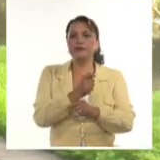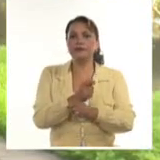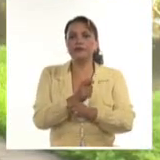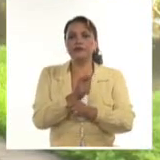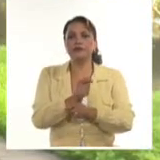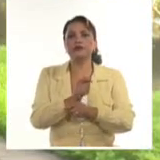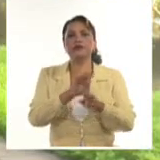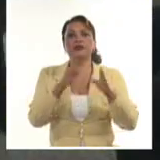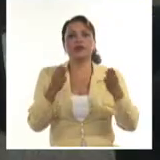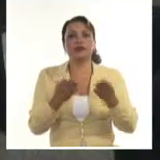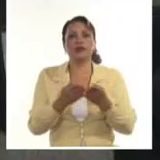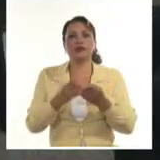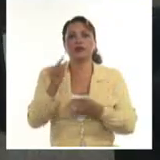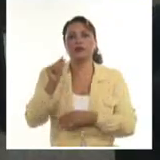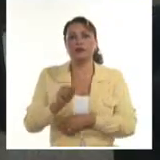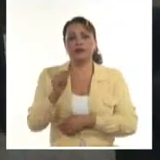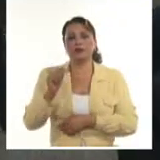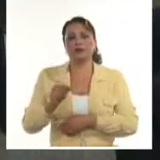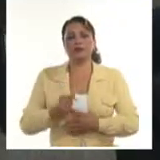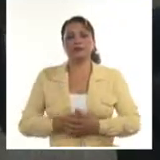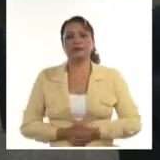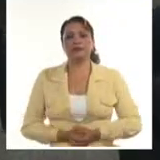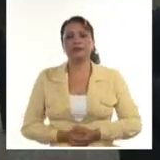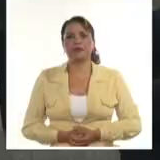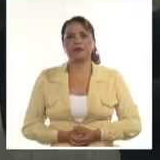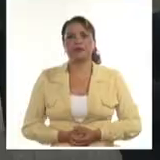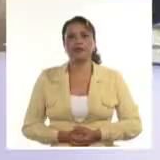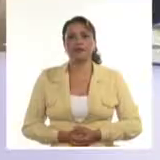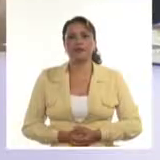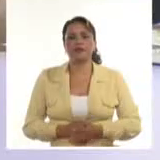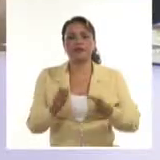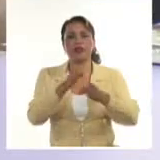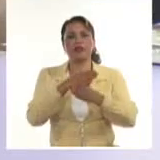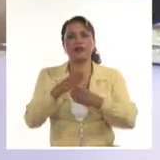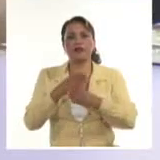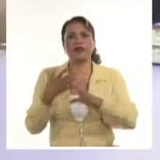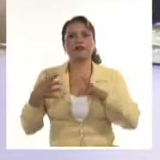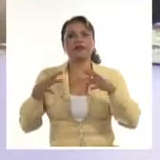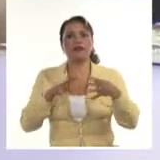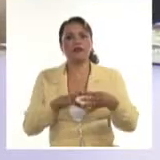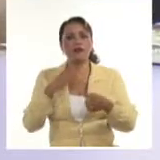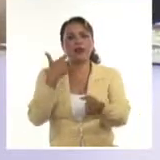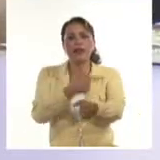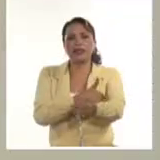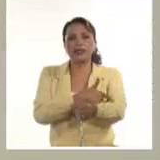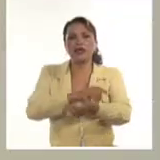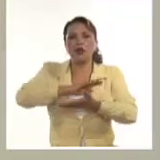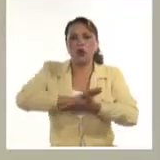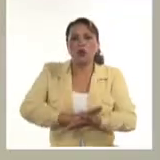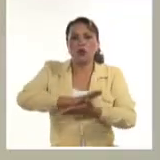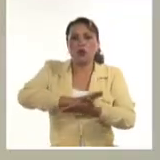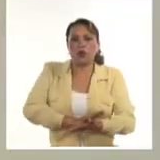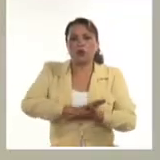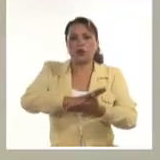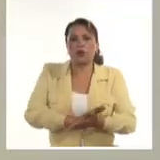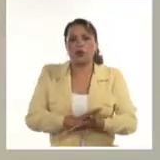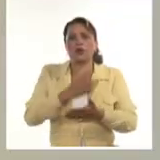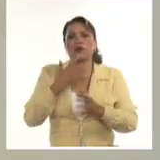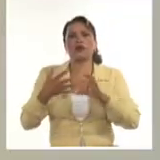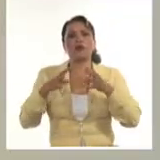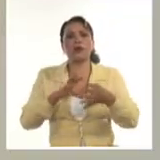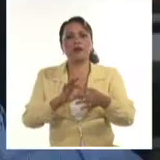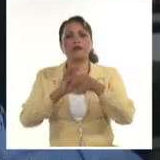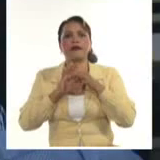académica de los residentes. Enfoques multidisciplinarios en el quehacer de la anestesiología y la reanimación, el abordaje a complejos casos